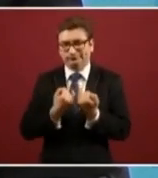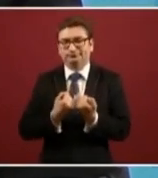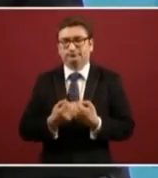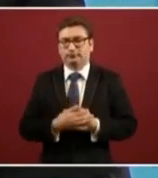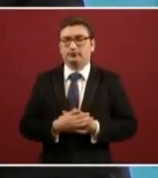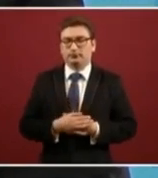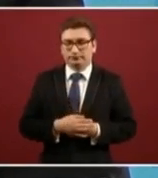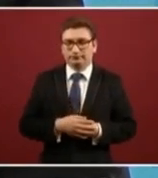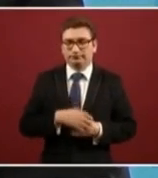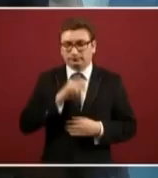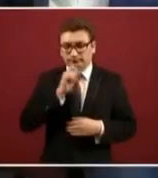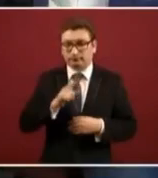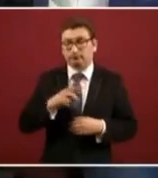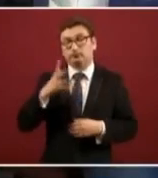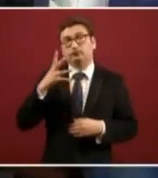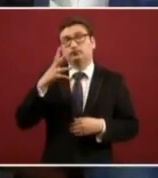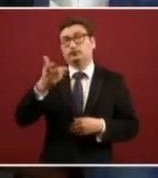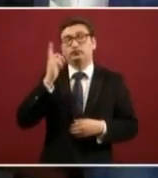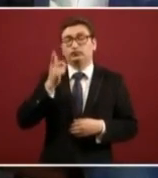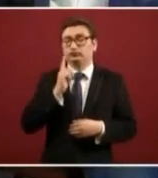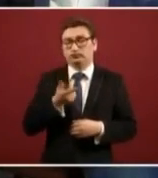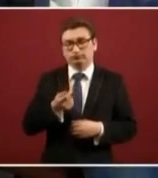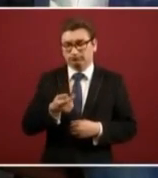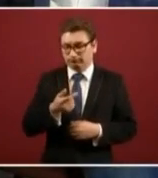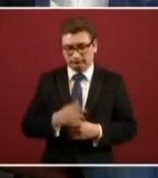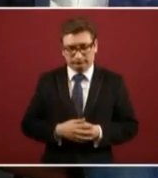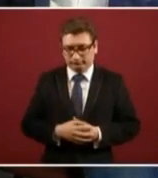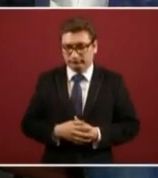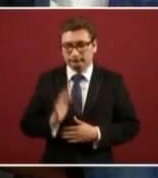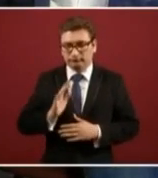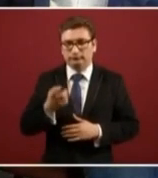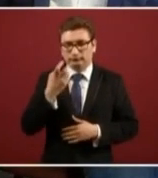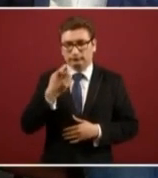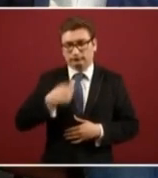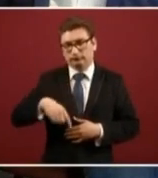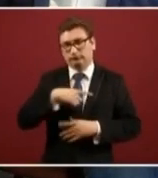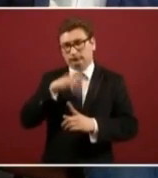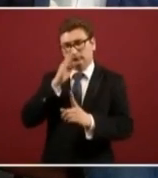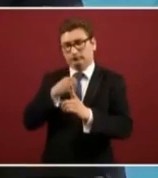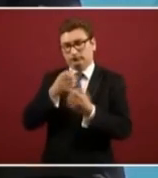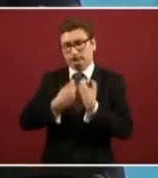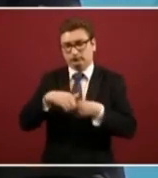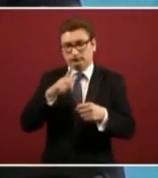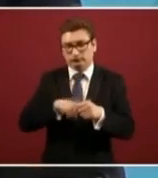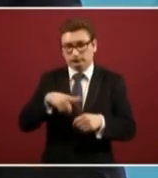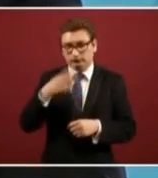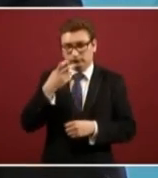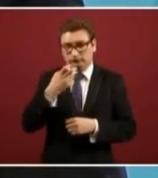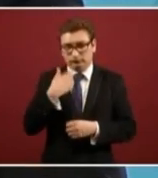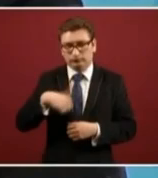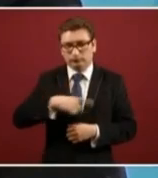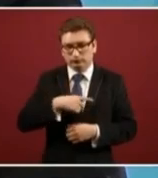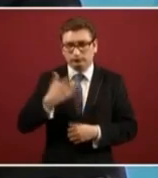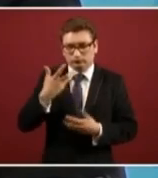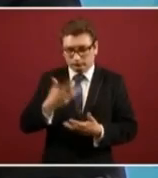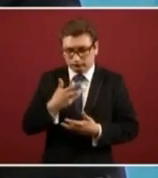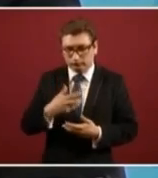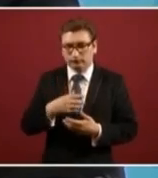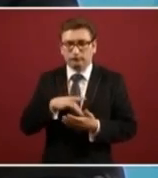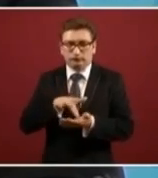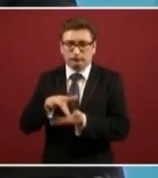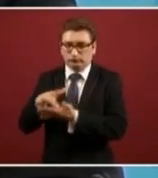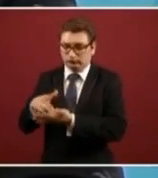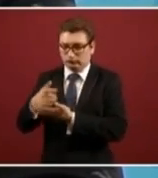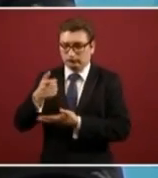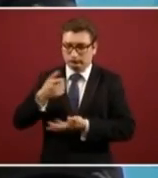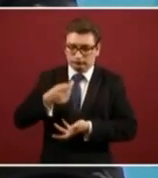y las que se nos presenten, ojalá no sean muchos para este año. Entonces, ese es un enfoque más social lo que estamos haciendo, somos una entidad efectivamente del Gabinete Económico,